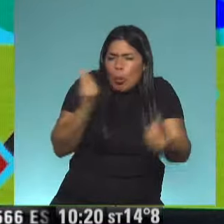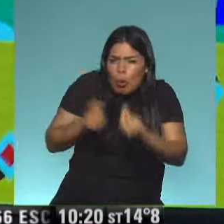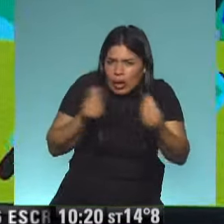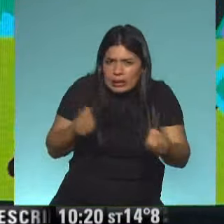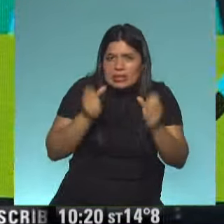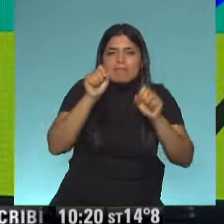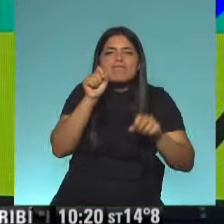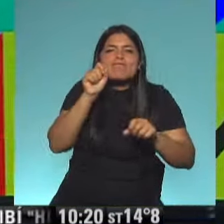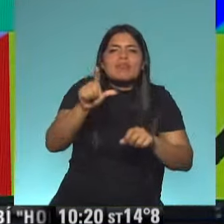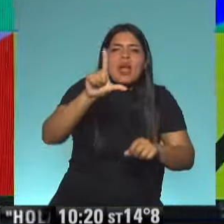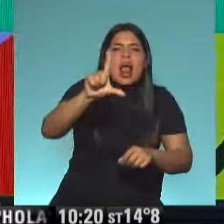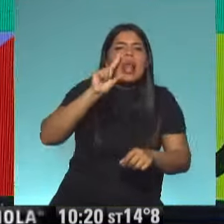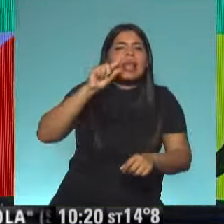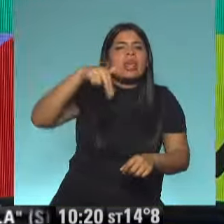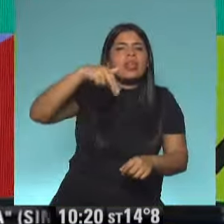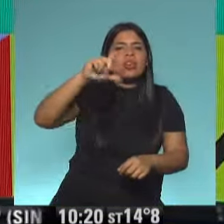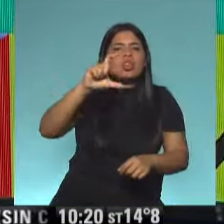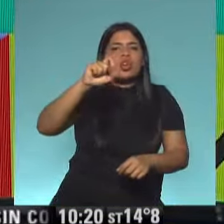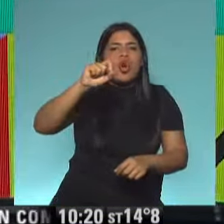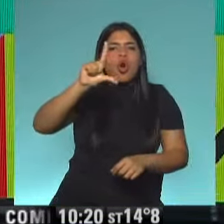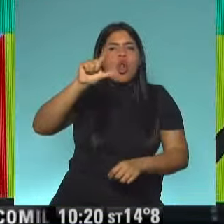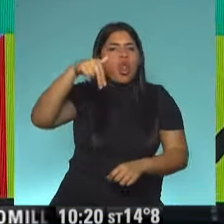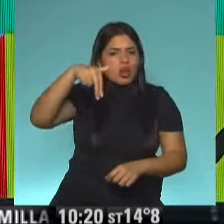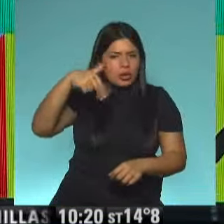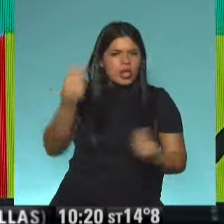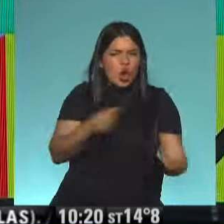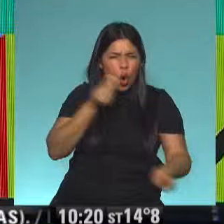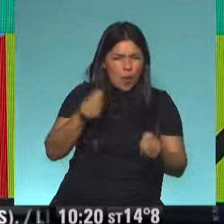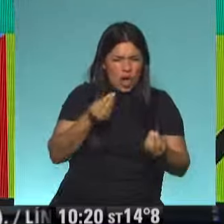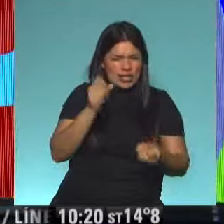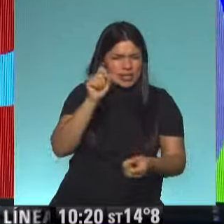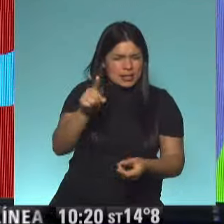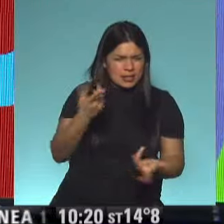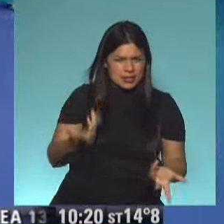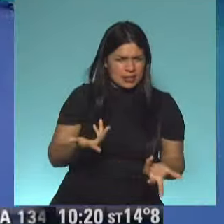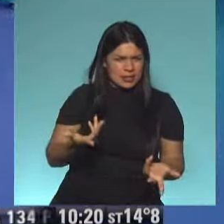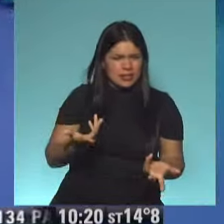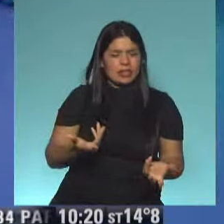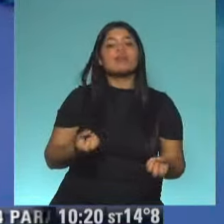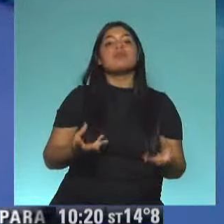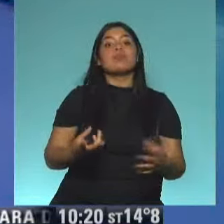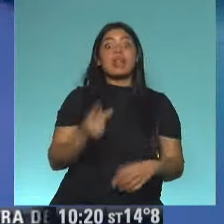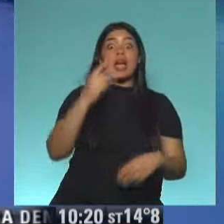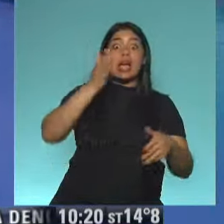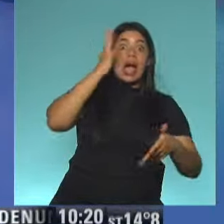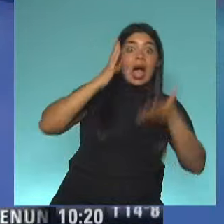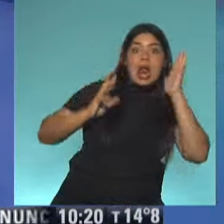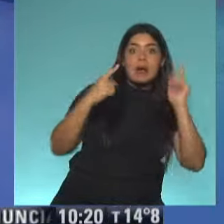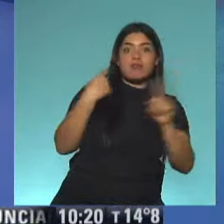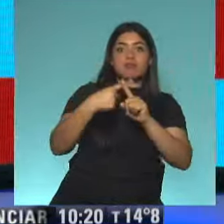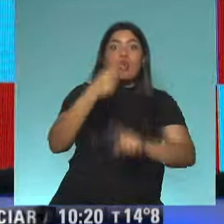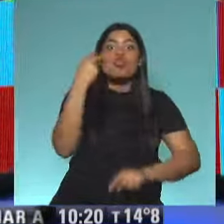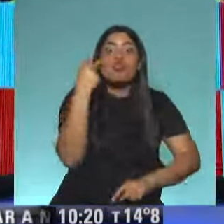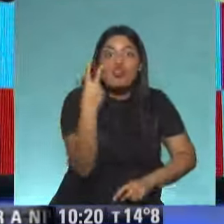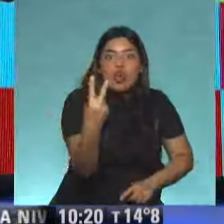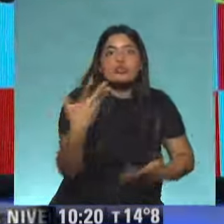que suceden en nuestro país. Los dos son increíbles y son diferentes, ¿eh? Dos carnavales, bueno, entonces. Tenemos que dar un agradecimiento enorme a